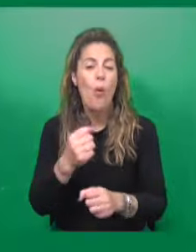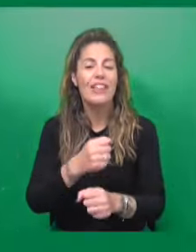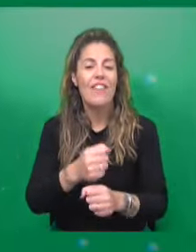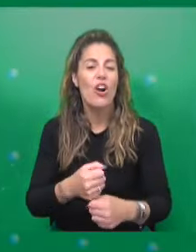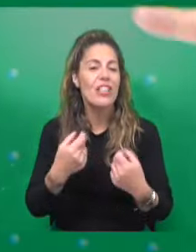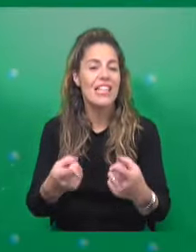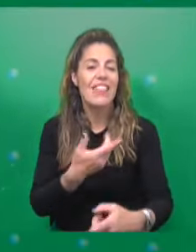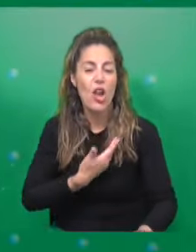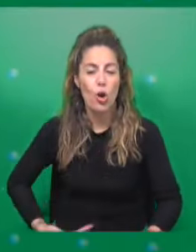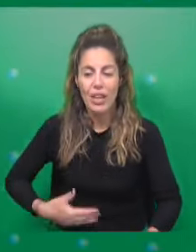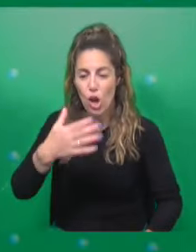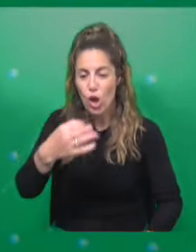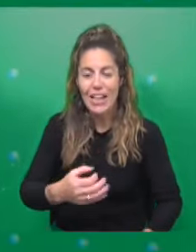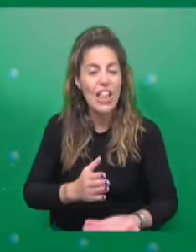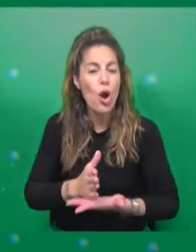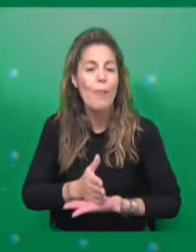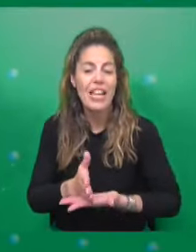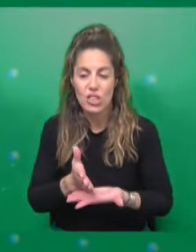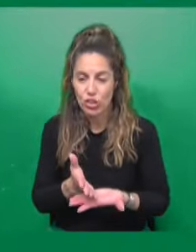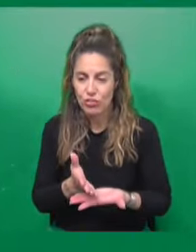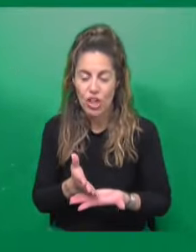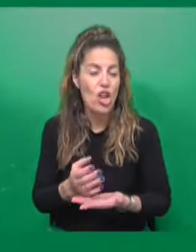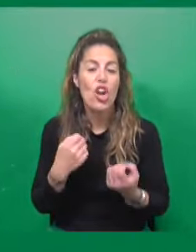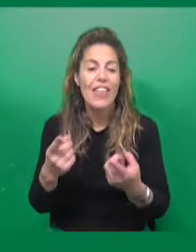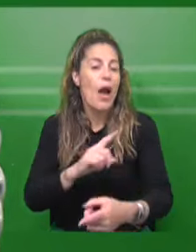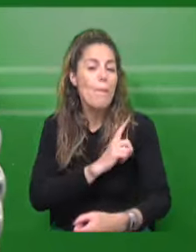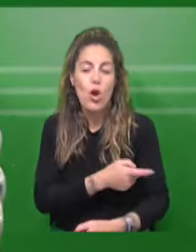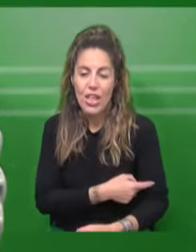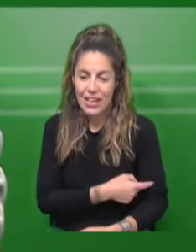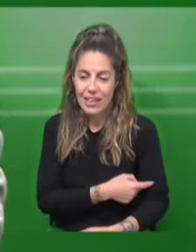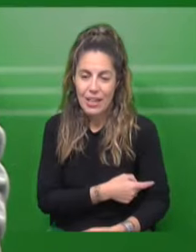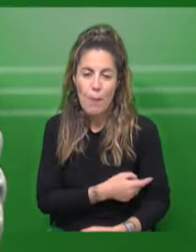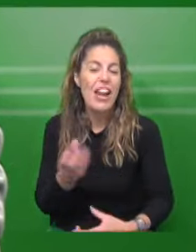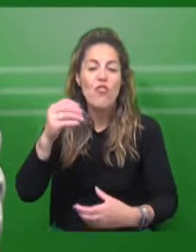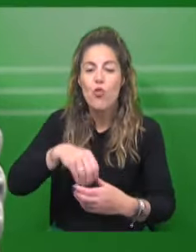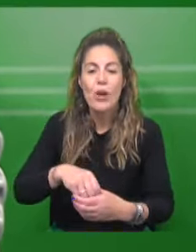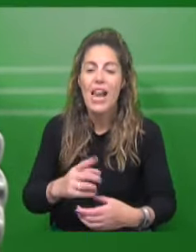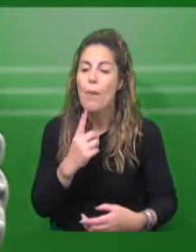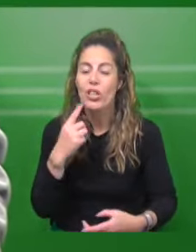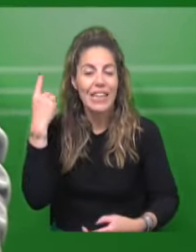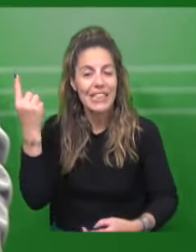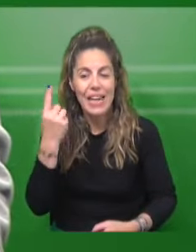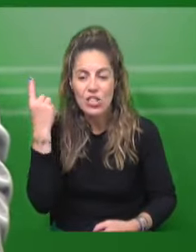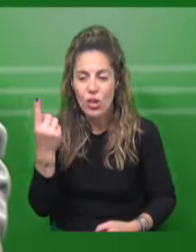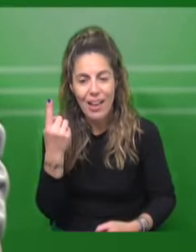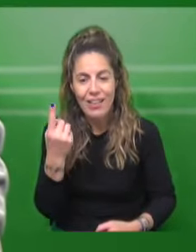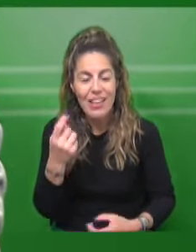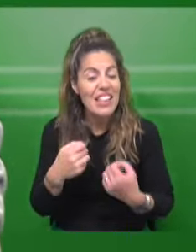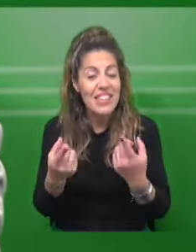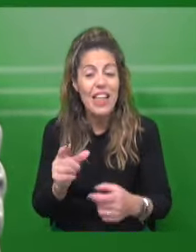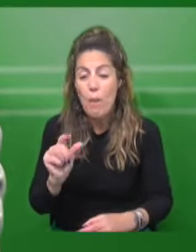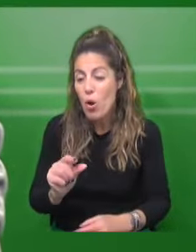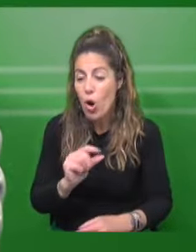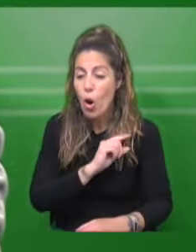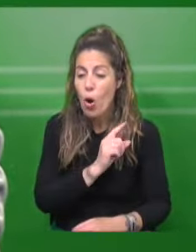le da a los gobierno local es de cooperación nadie les da poder para influir en la política internacional y se le da poco poder en